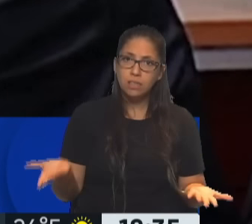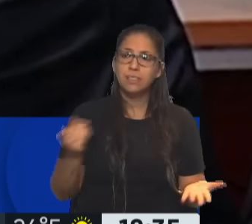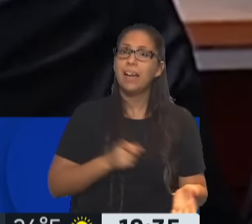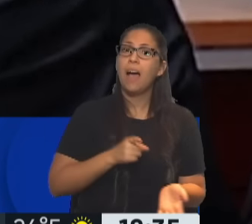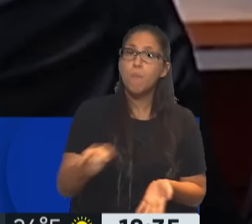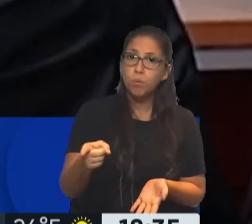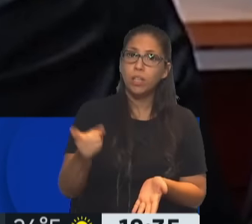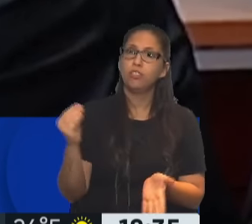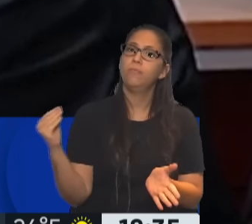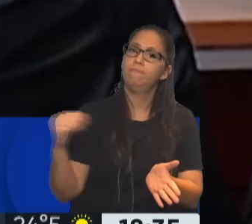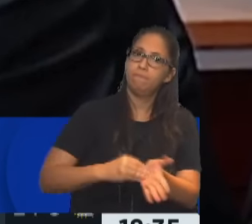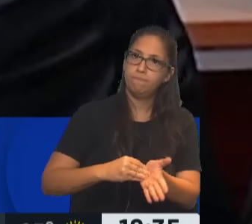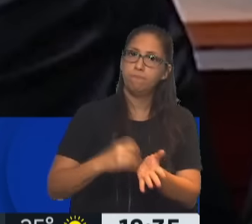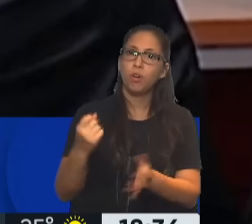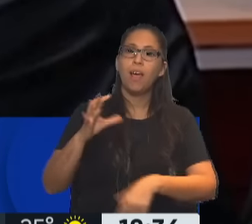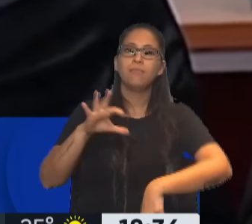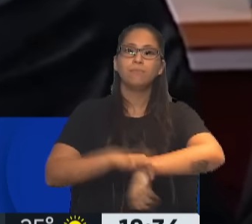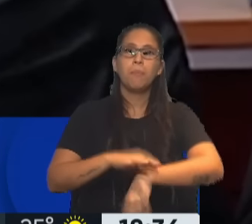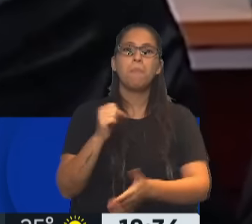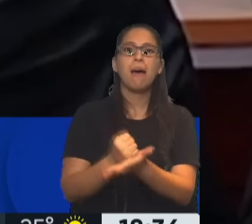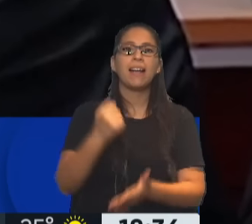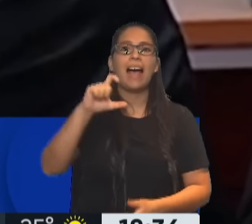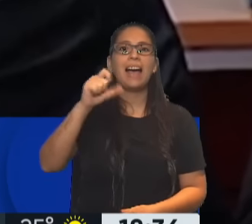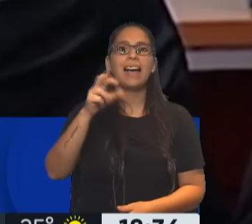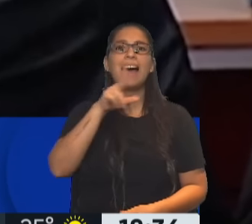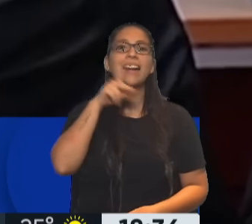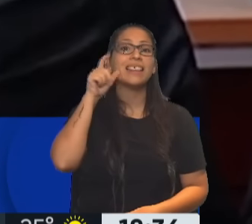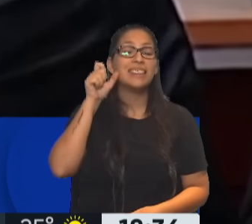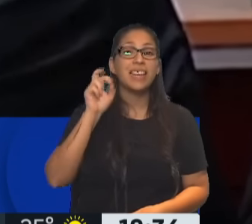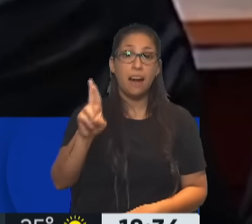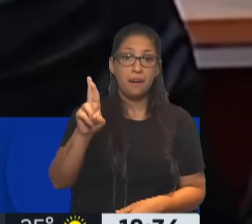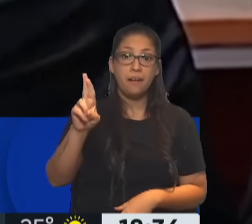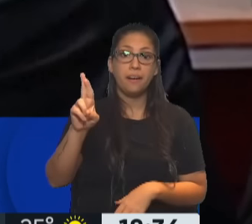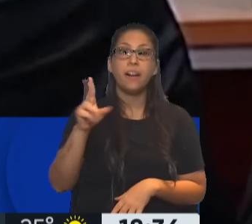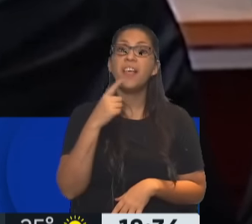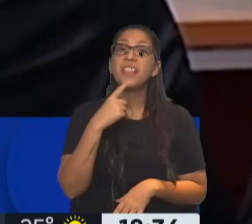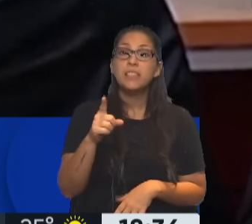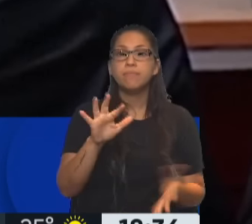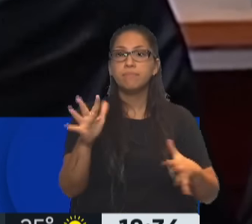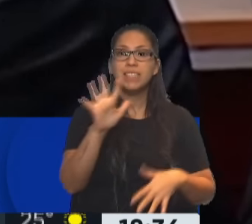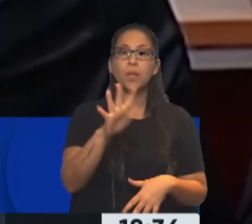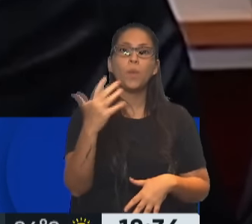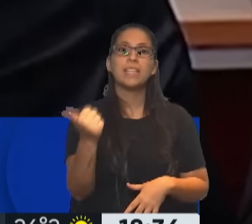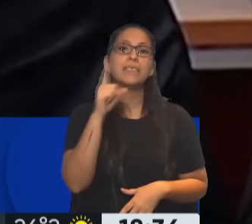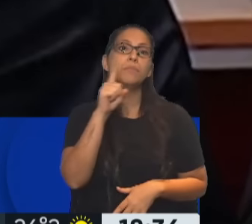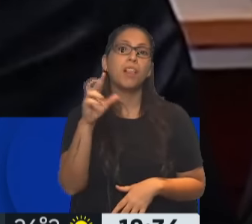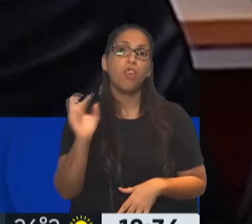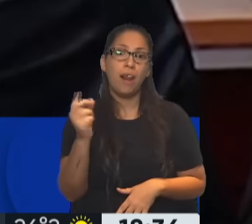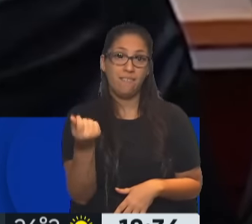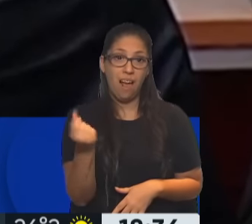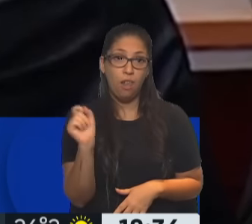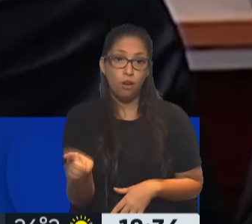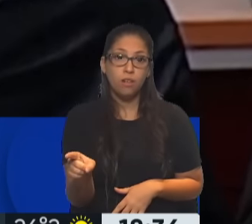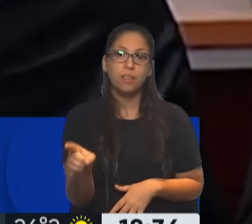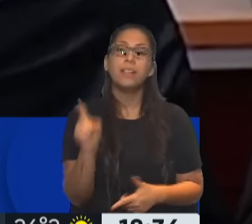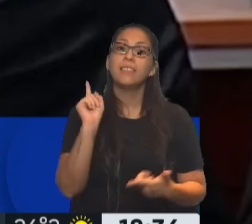la posesión de una pulsera Cartier, se indica, según la fuente abierta, de $56.000, y además, según